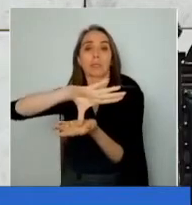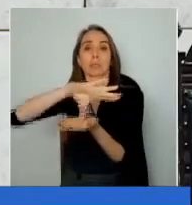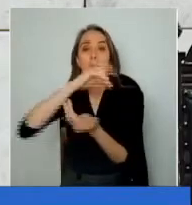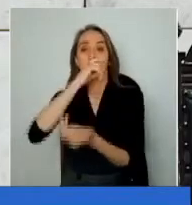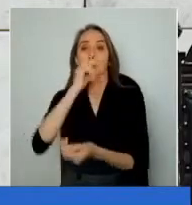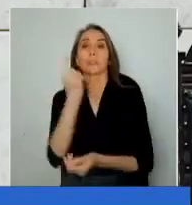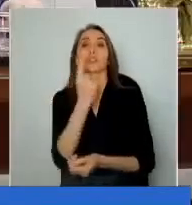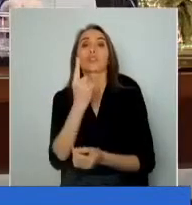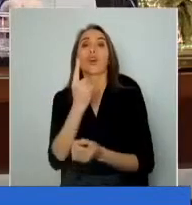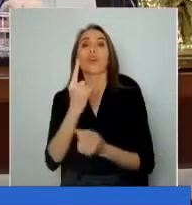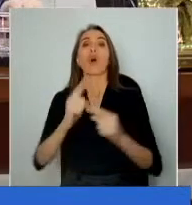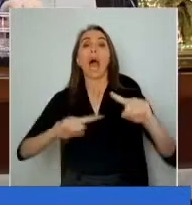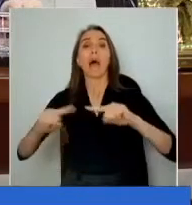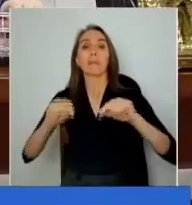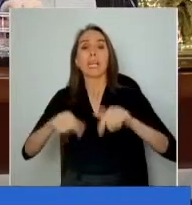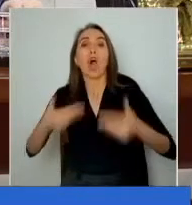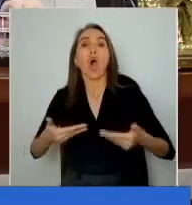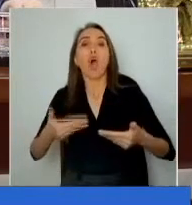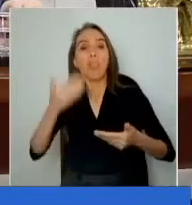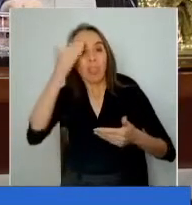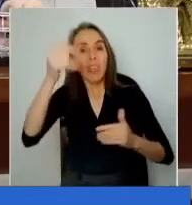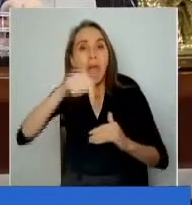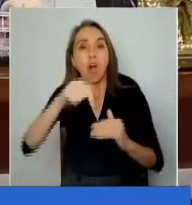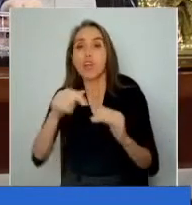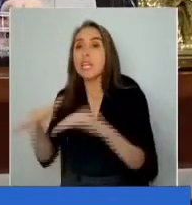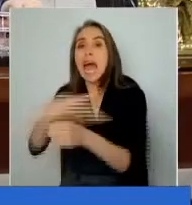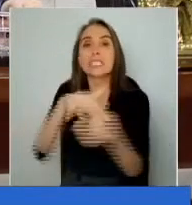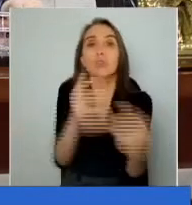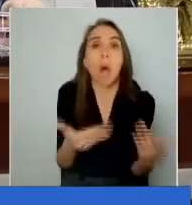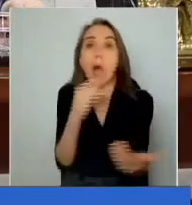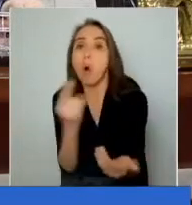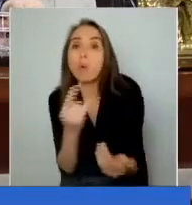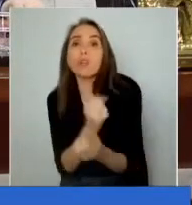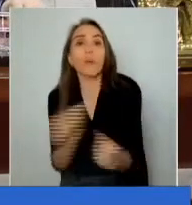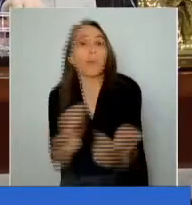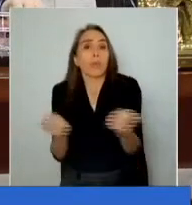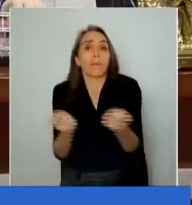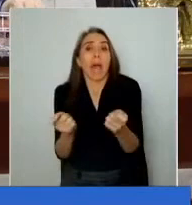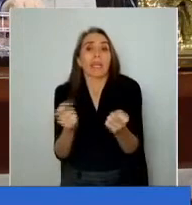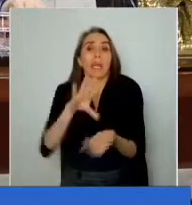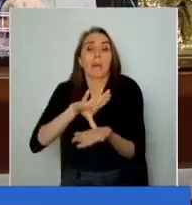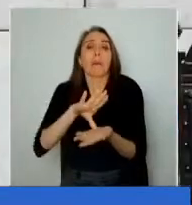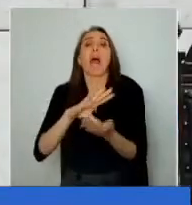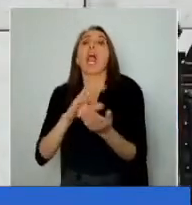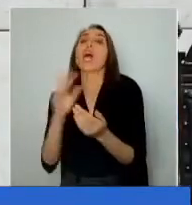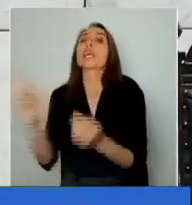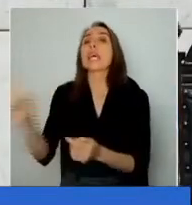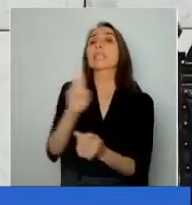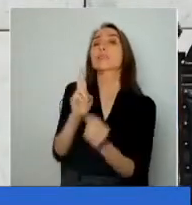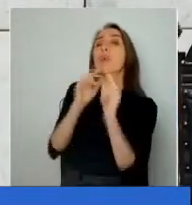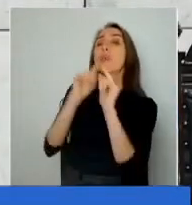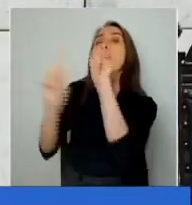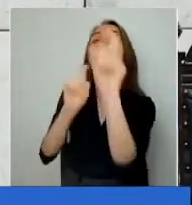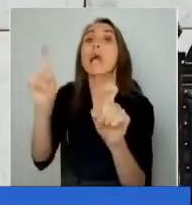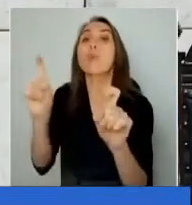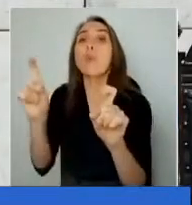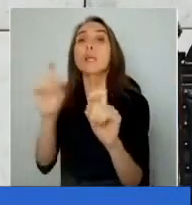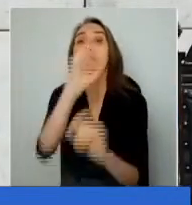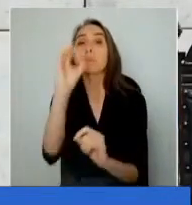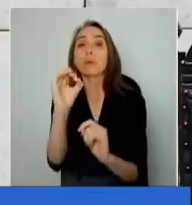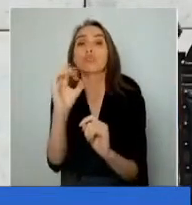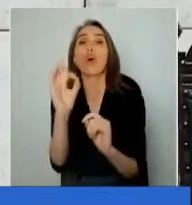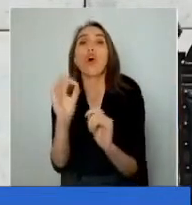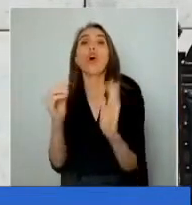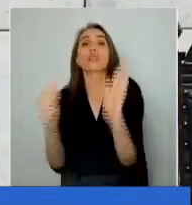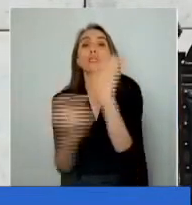presente y de la coyuntura no podemos conducir un país en base a las encuestas los likes o el rating frente a las